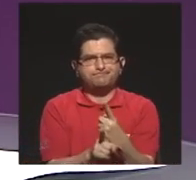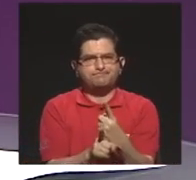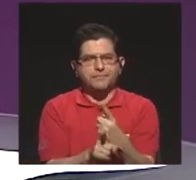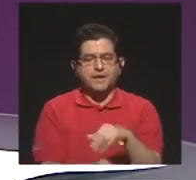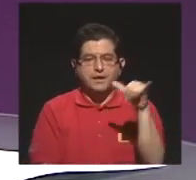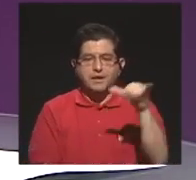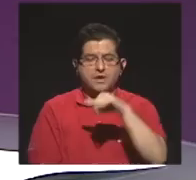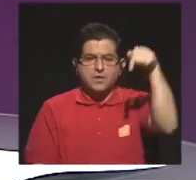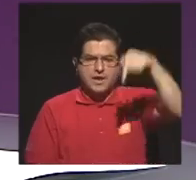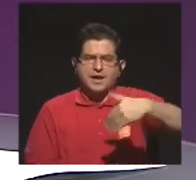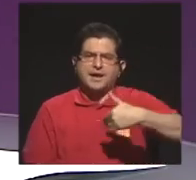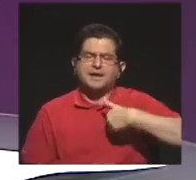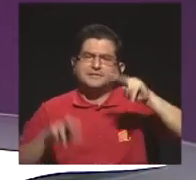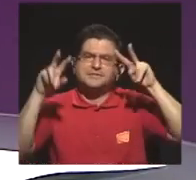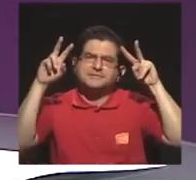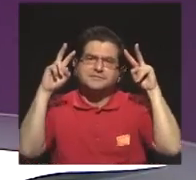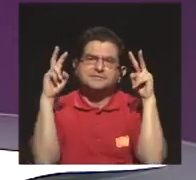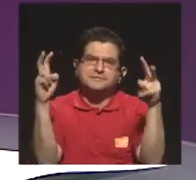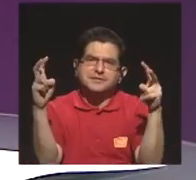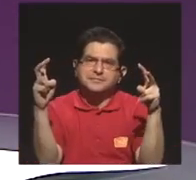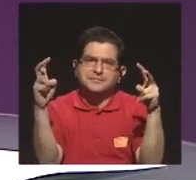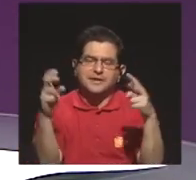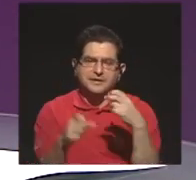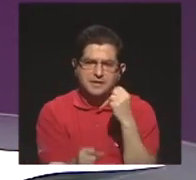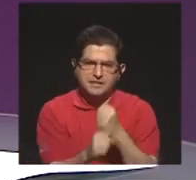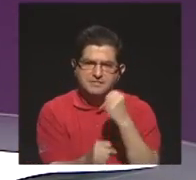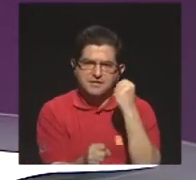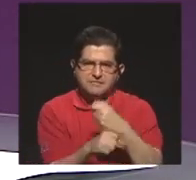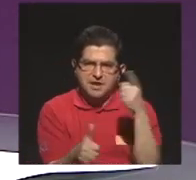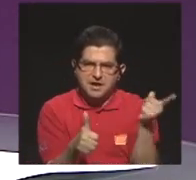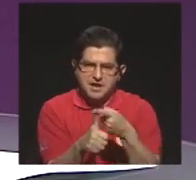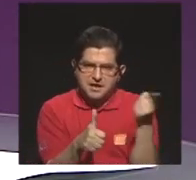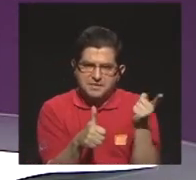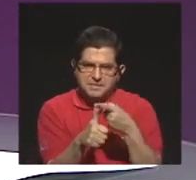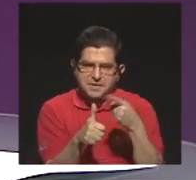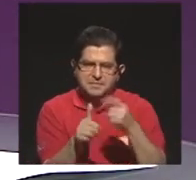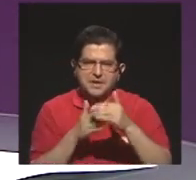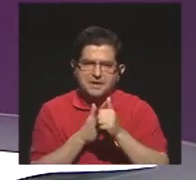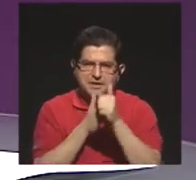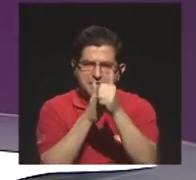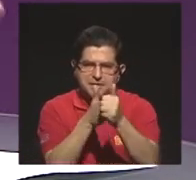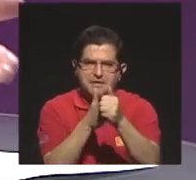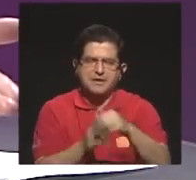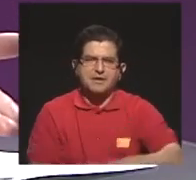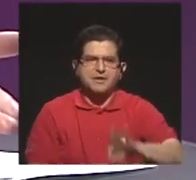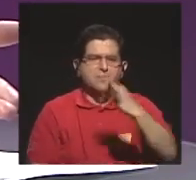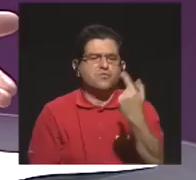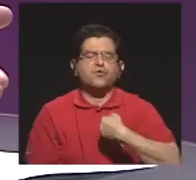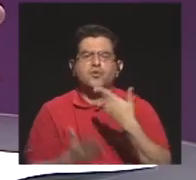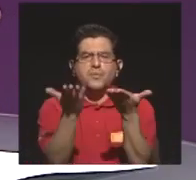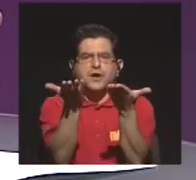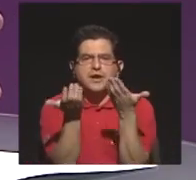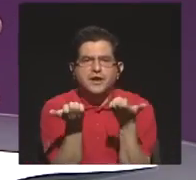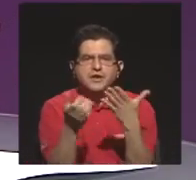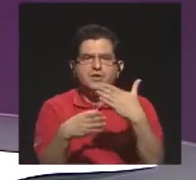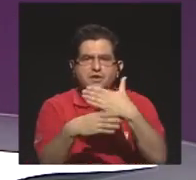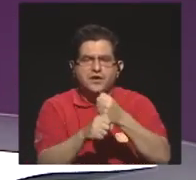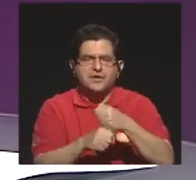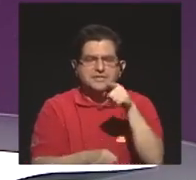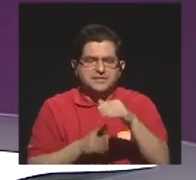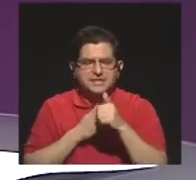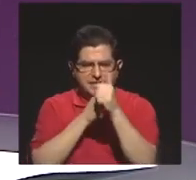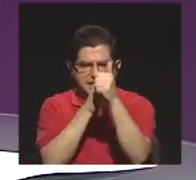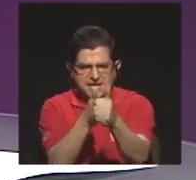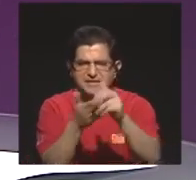aquí también hay un tema de trabajar primero desde los liderazgos y la manera en que yo quiero ejercer mi